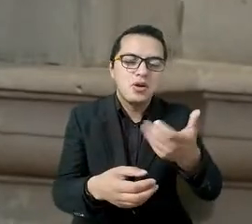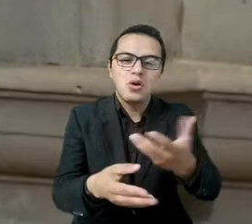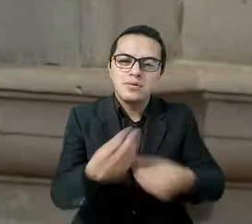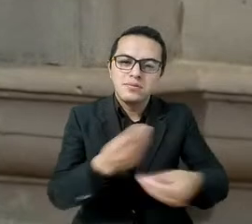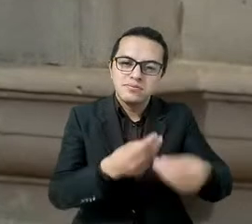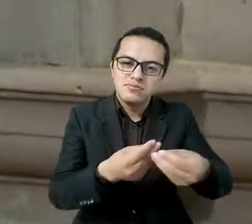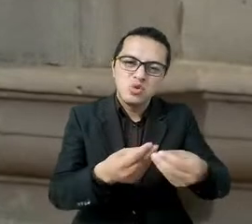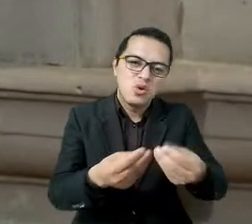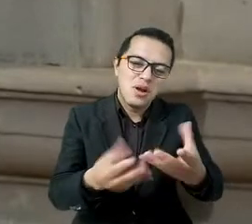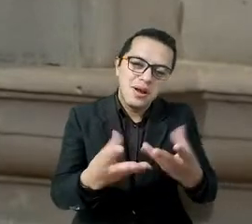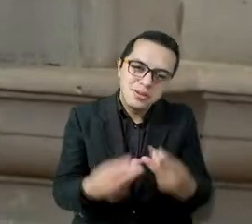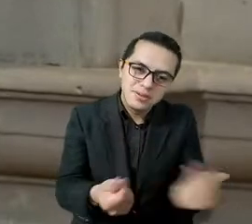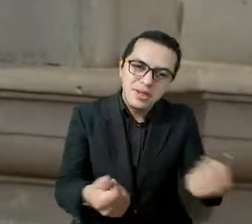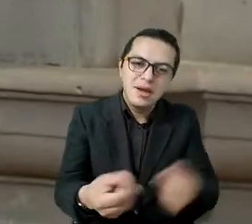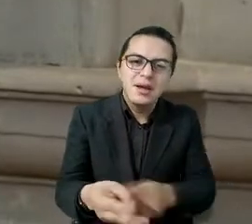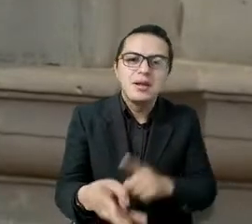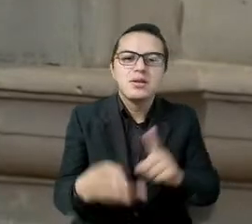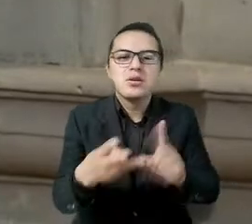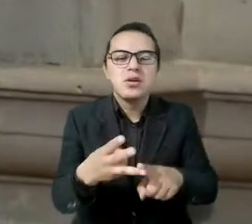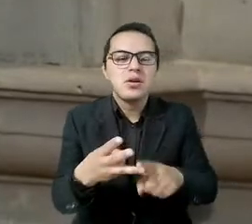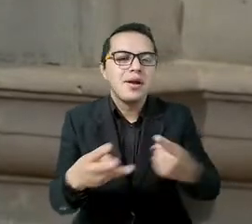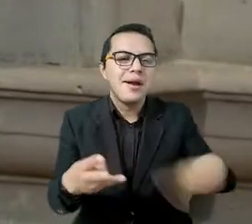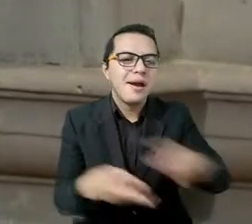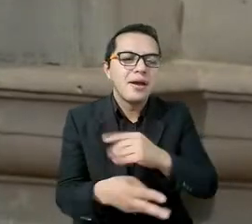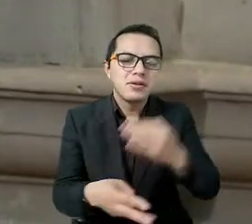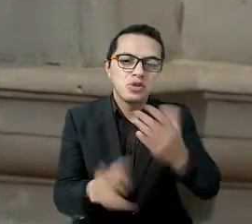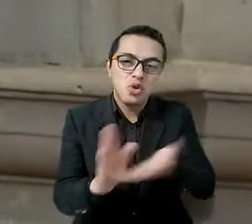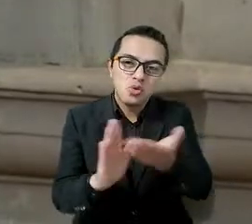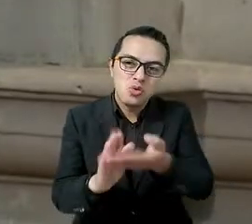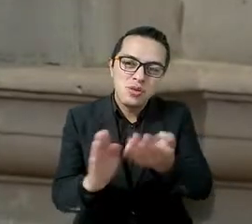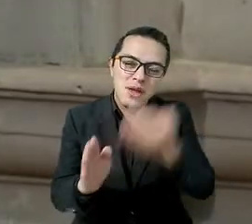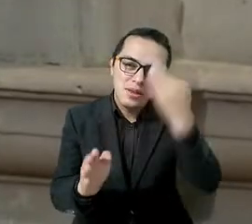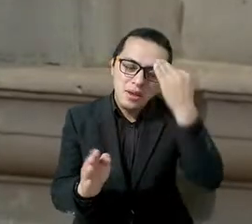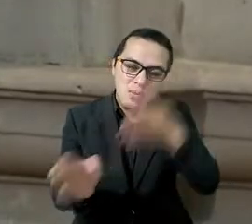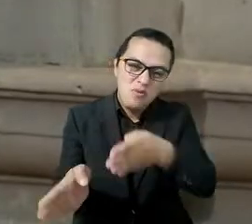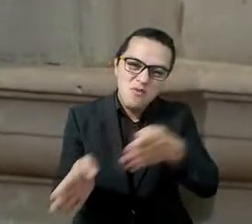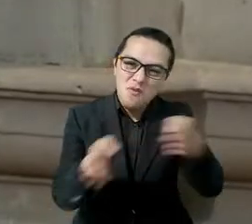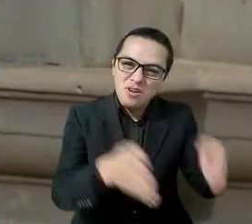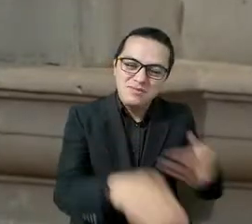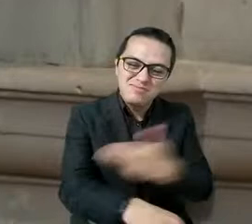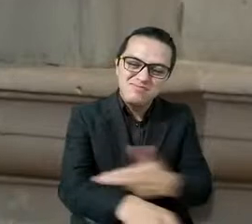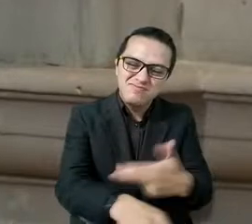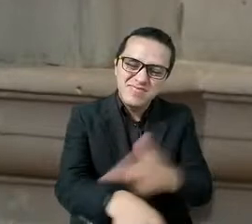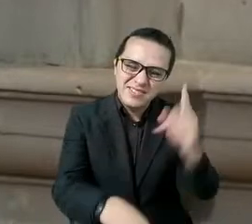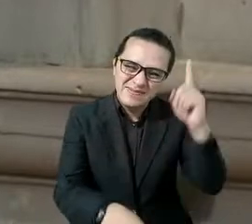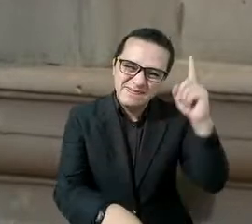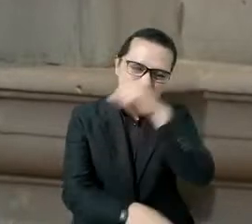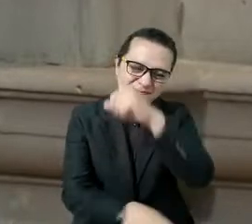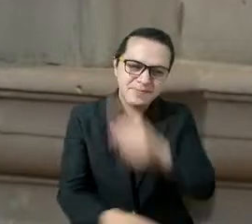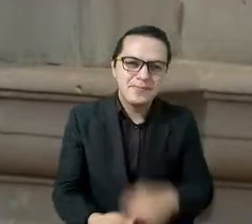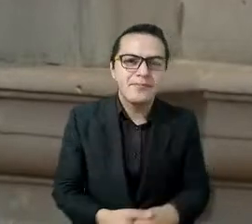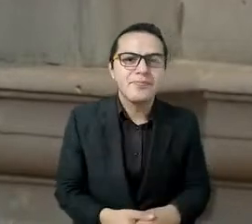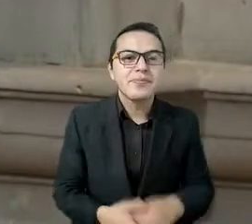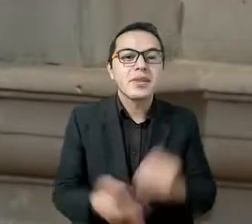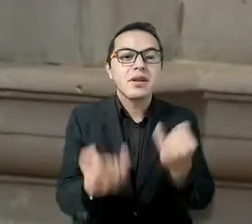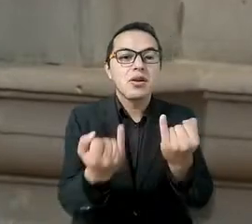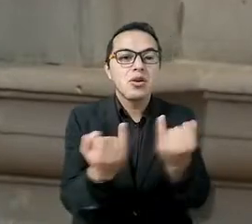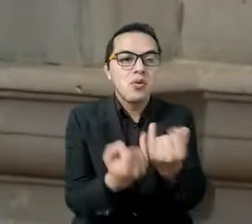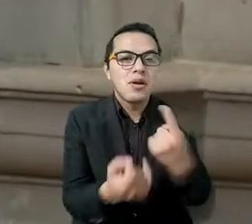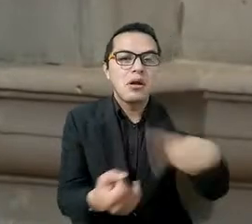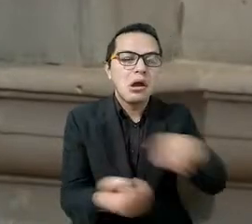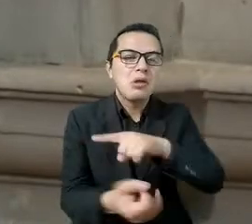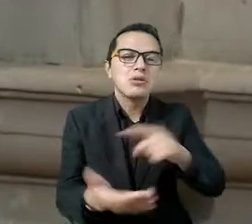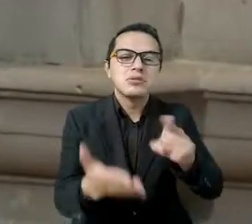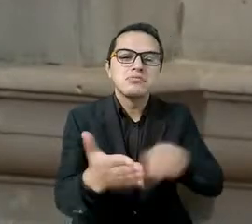desfases en los tiempos de conclusión. Y en tercer lugar, porque en algunos casos han figurado suspensiones por